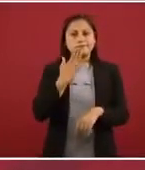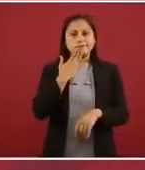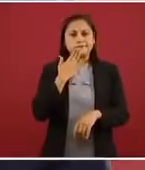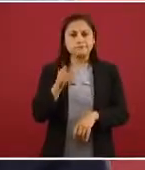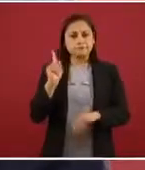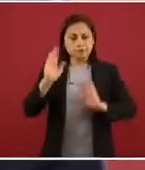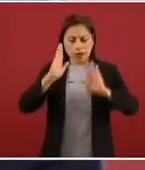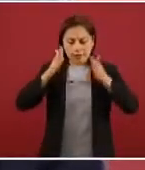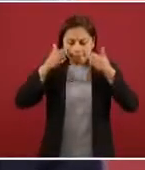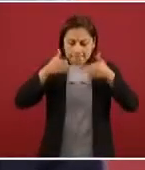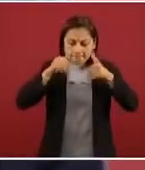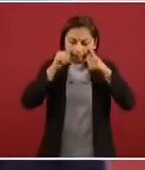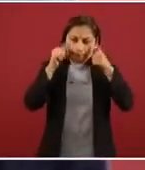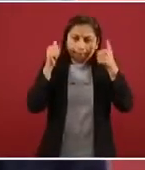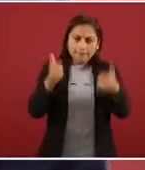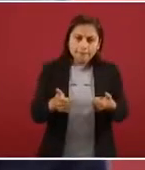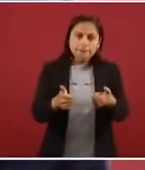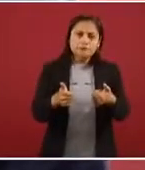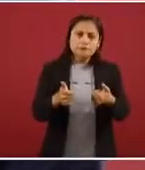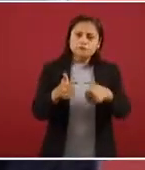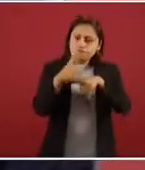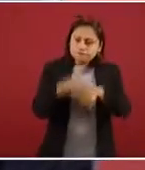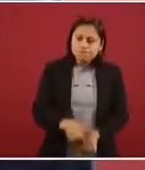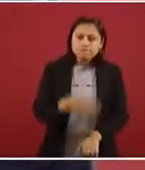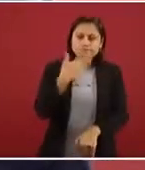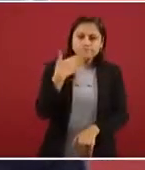entregados, abnegados, quisiéramos que